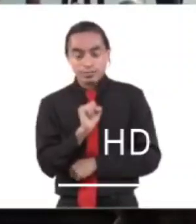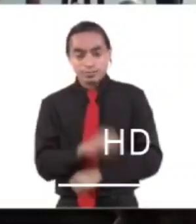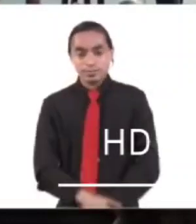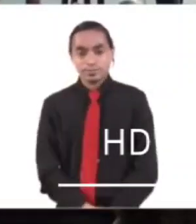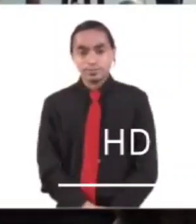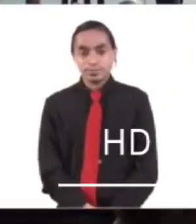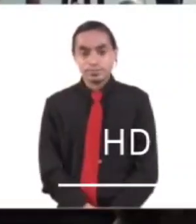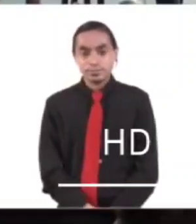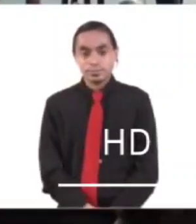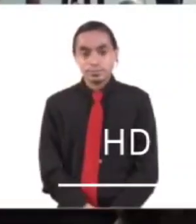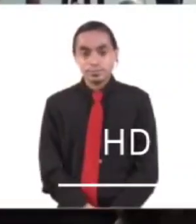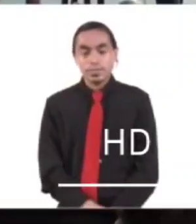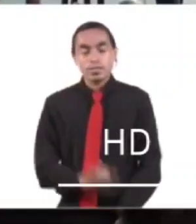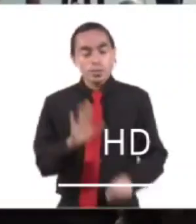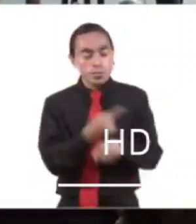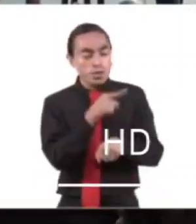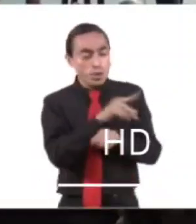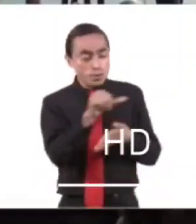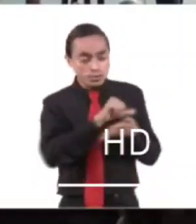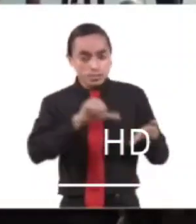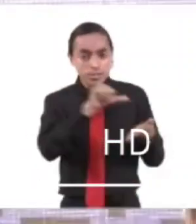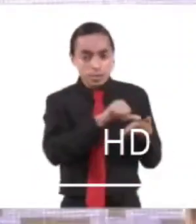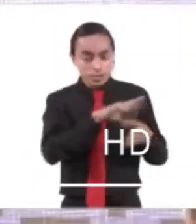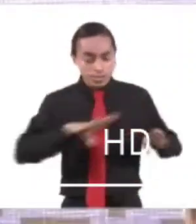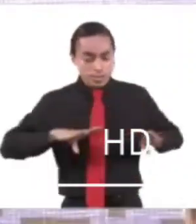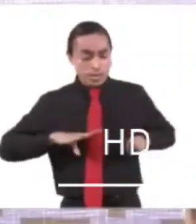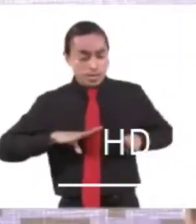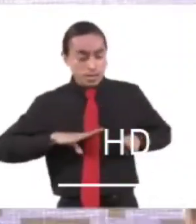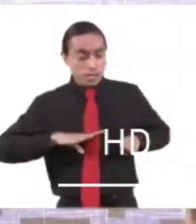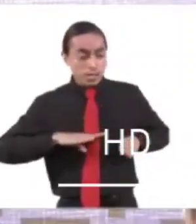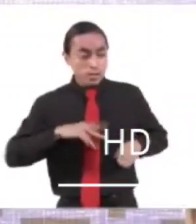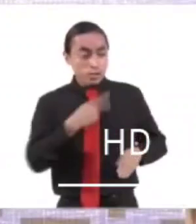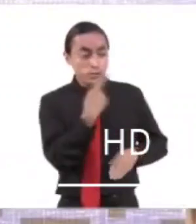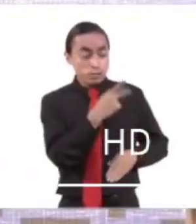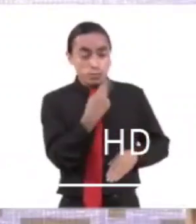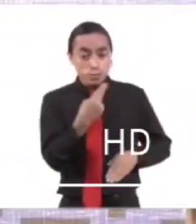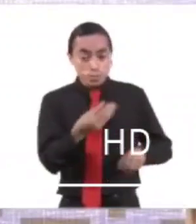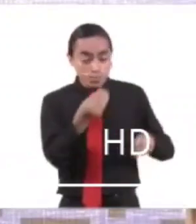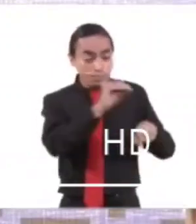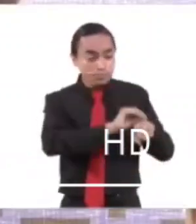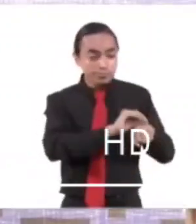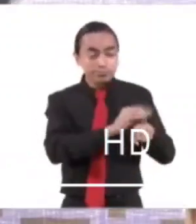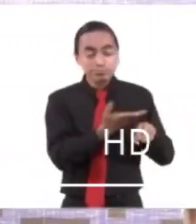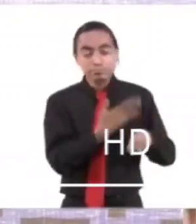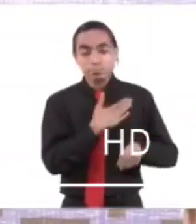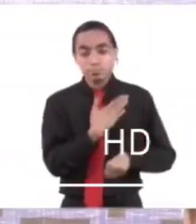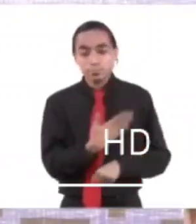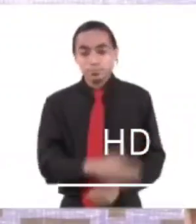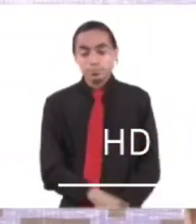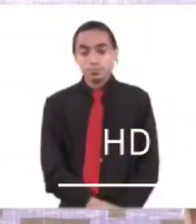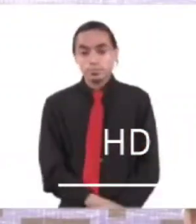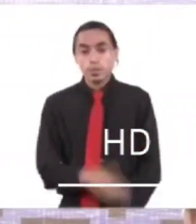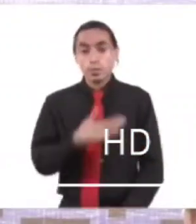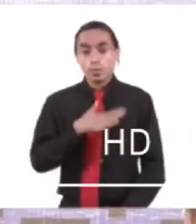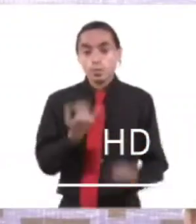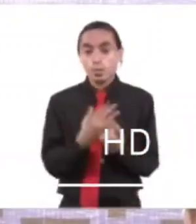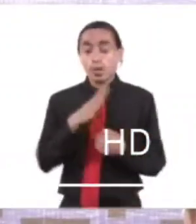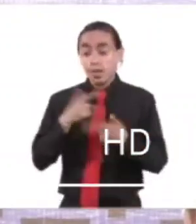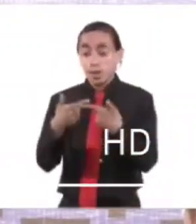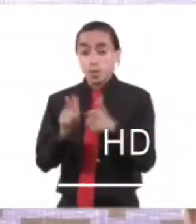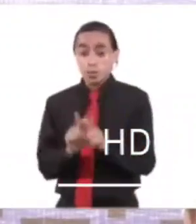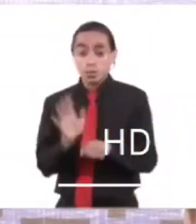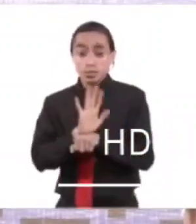es que un centro de estas características llevara su nombre. Lo que no, y lo que yo creo que le hubiera dado mucho gusto, es que el cineclub que hay